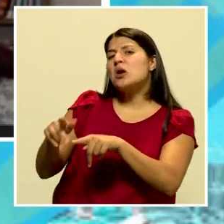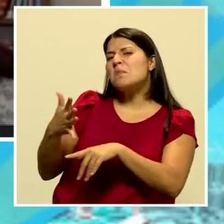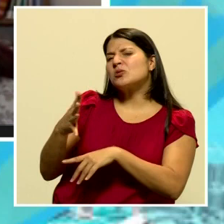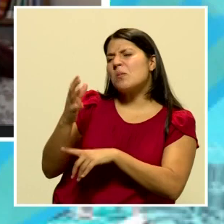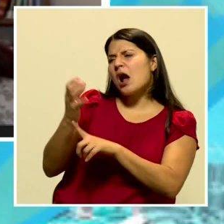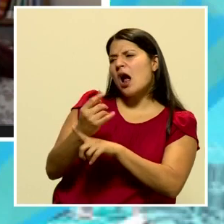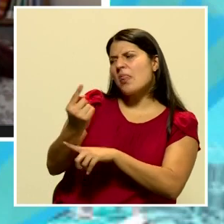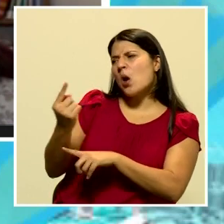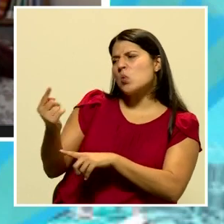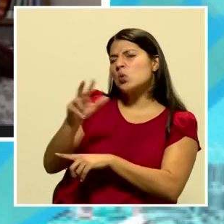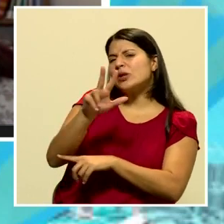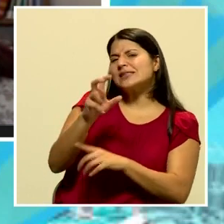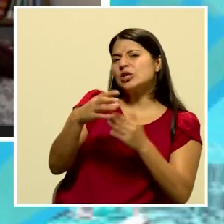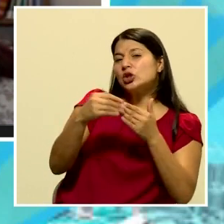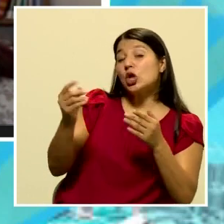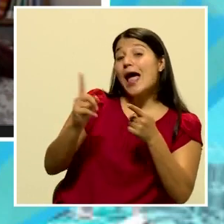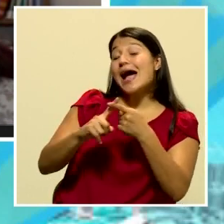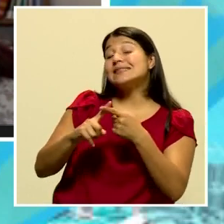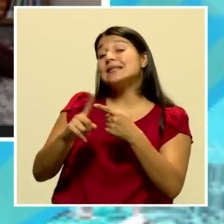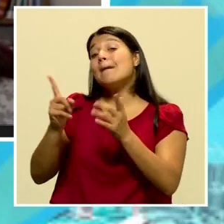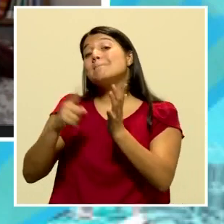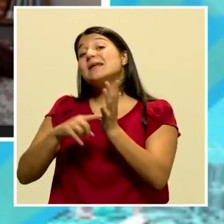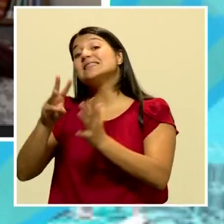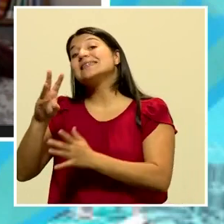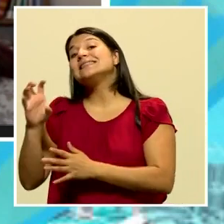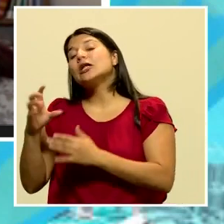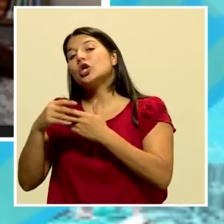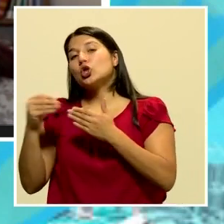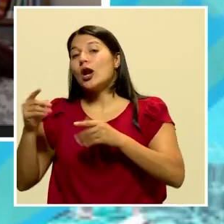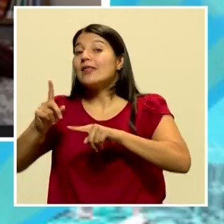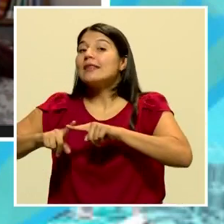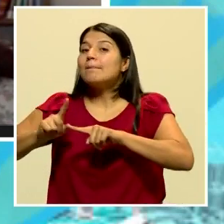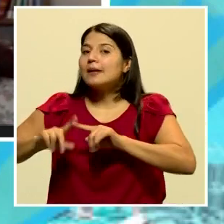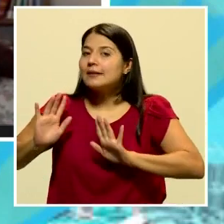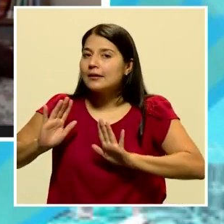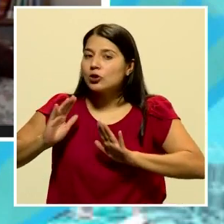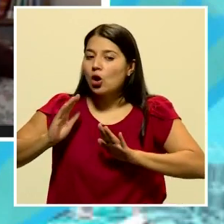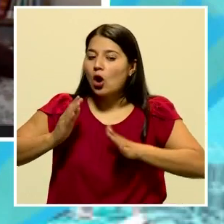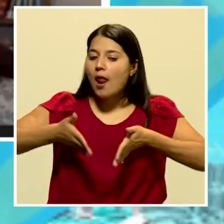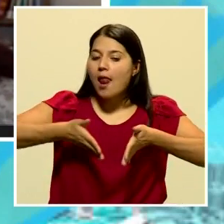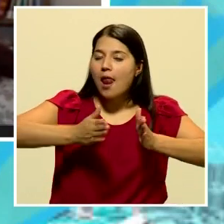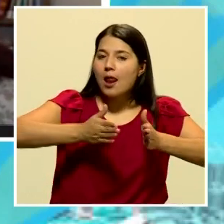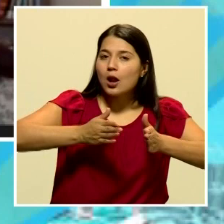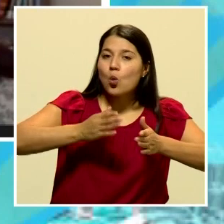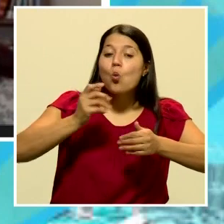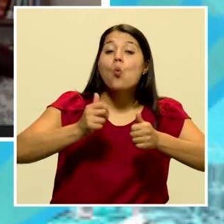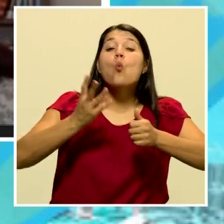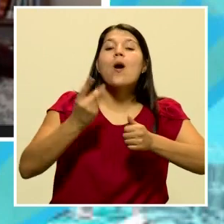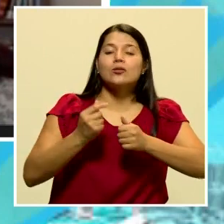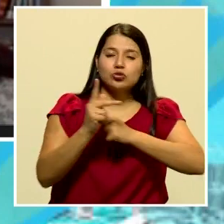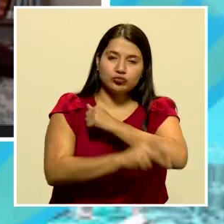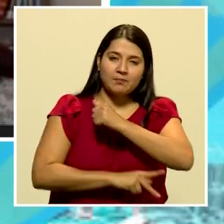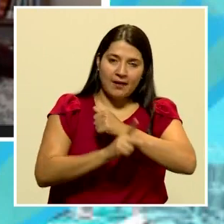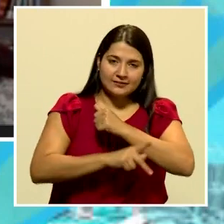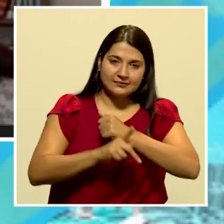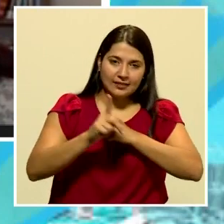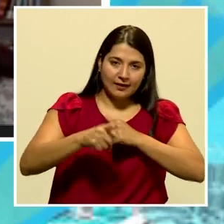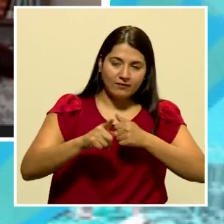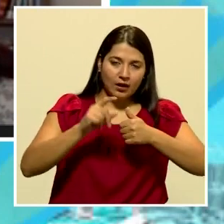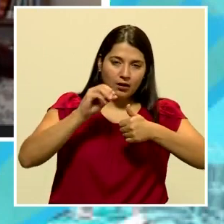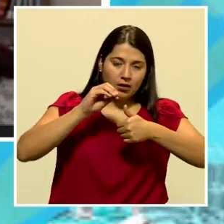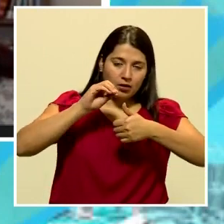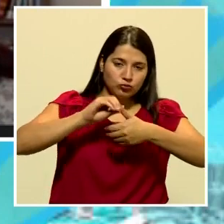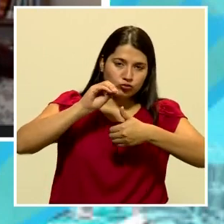y $1,600, dependiendo pues del tramo por el que le coordinaran el viaje. Y también